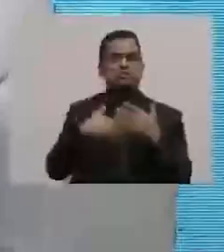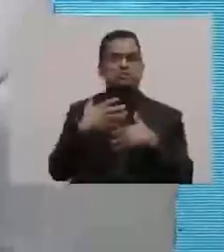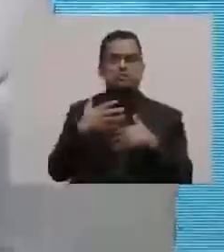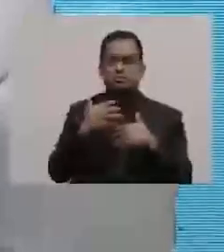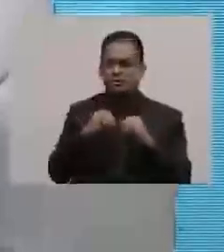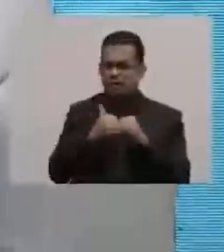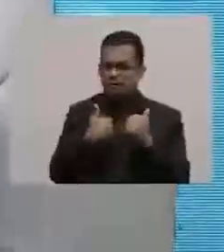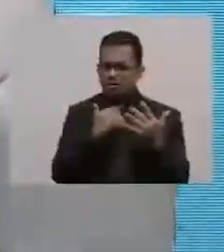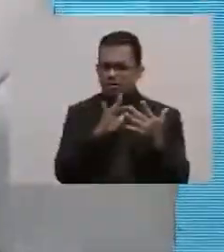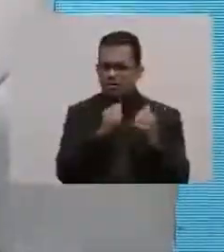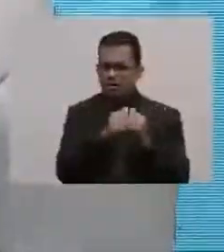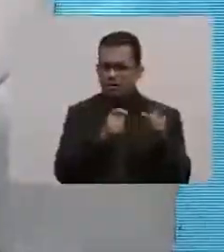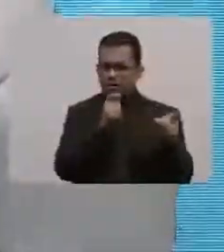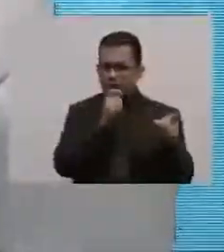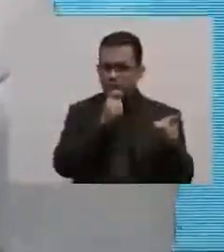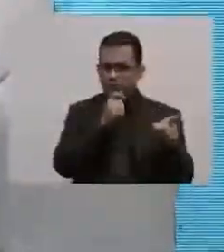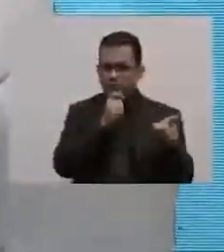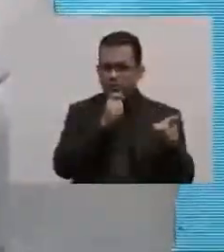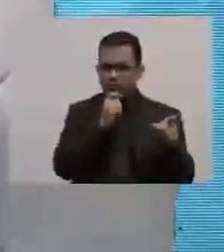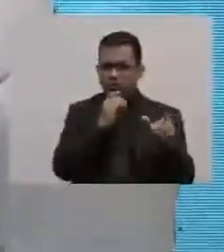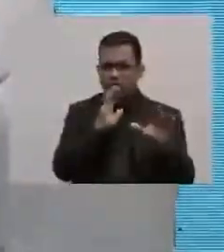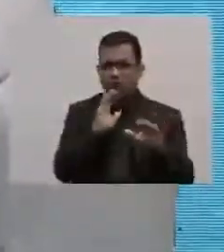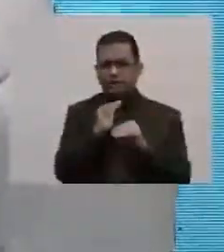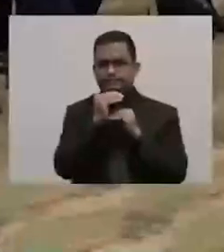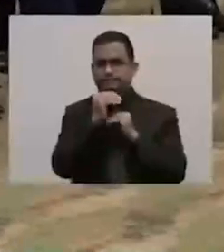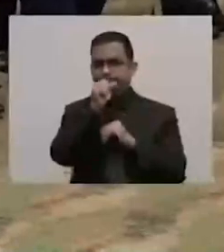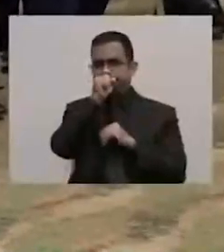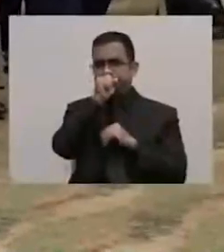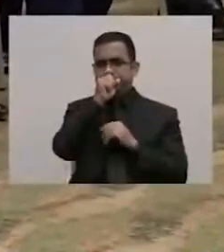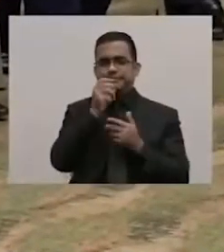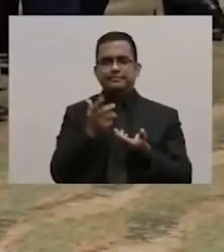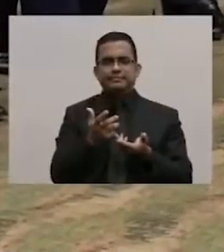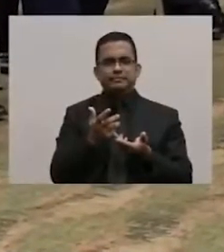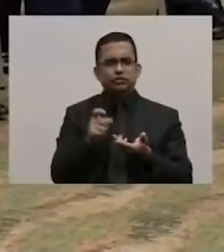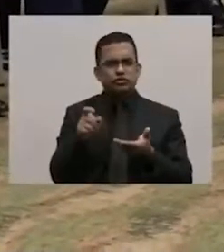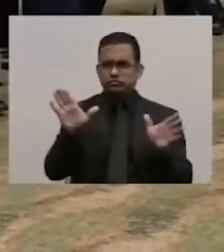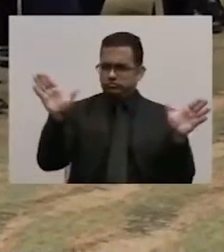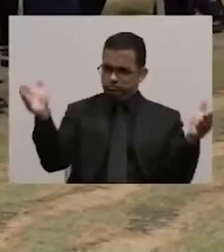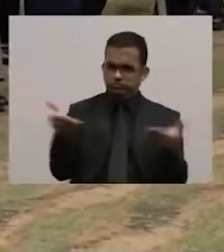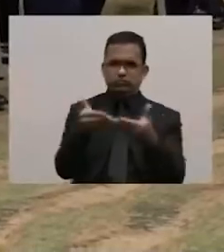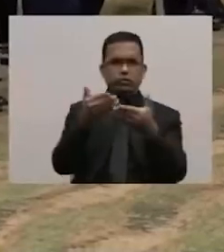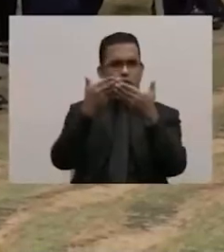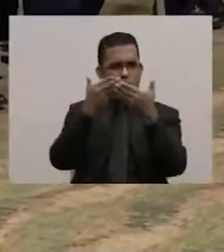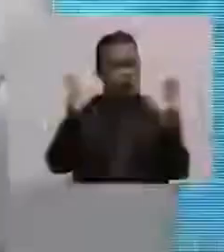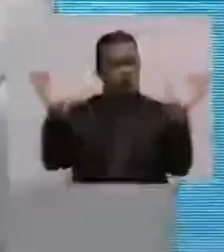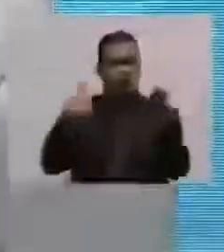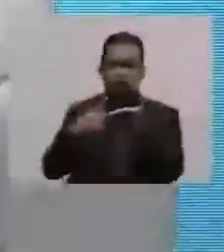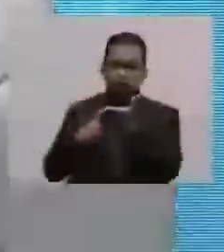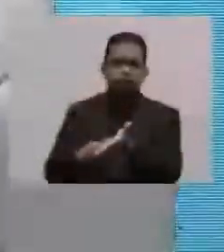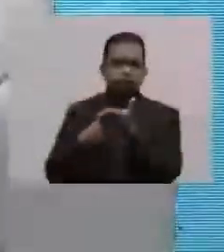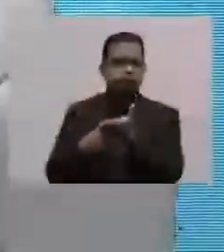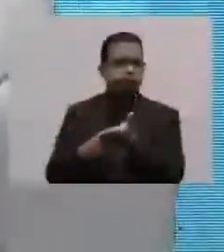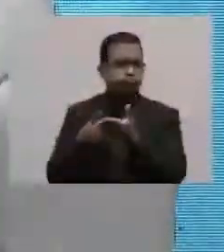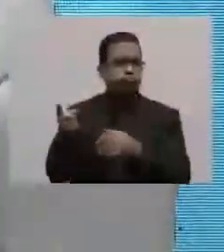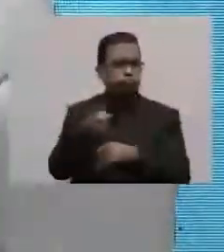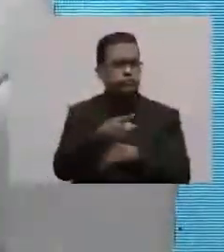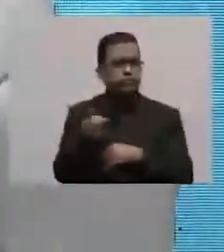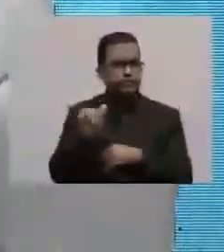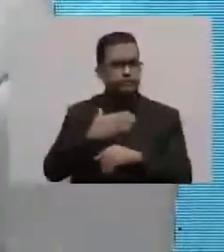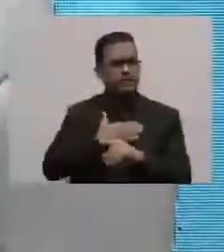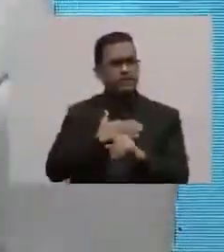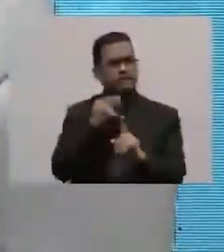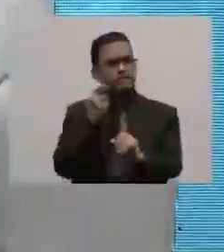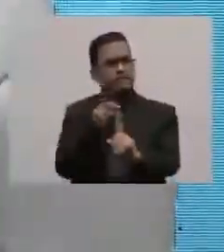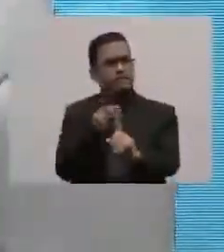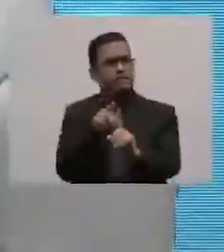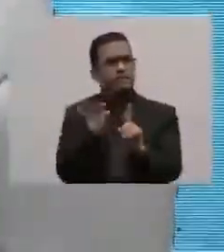tanto abrirse espacio? Le ayudan solamente las redes. Eso es lo que yo pienso respecto a esto, que es desde mi punto de vista